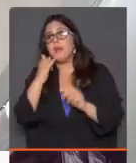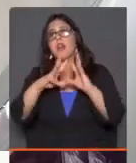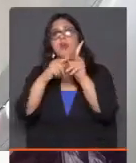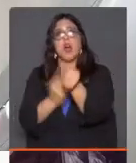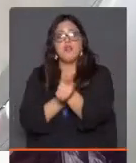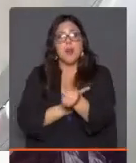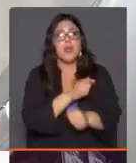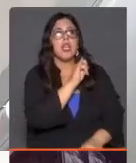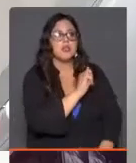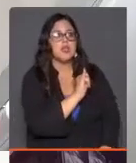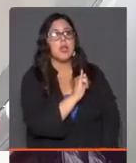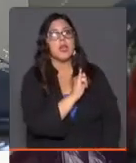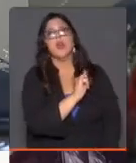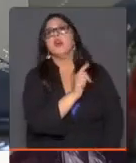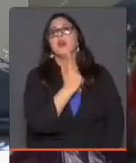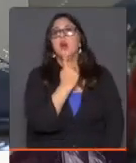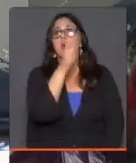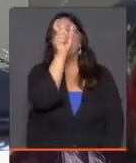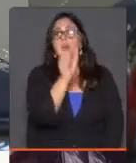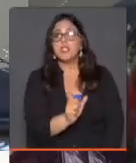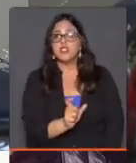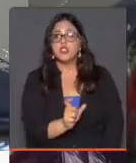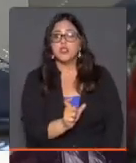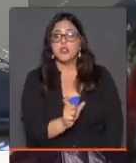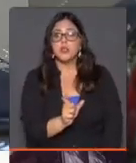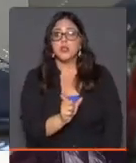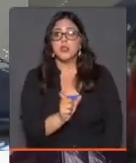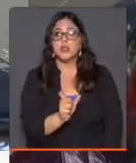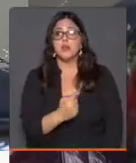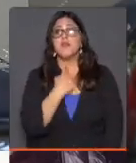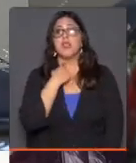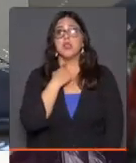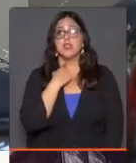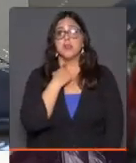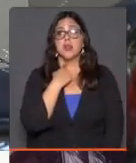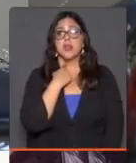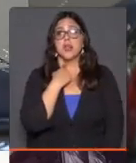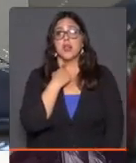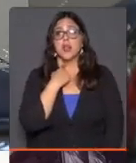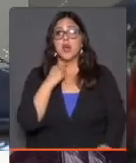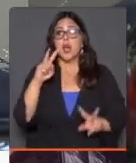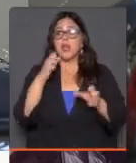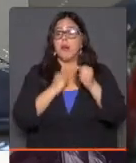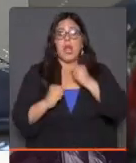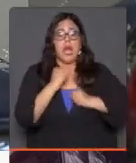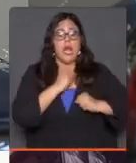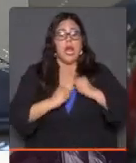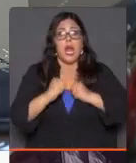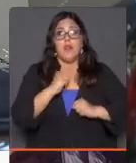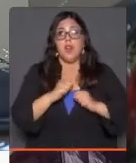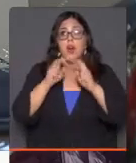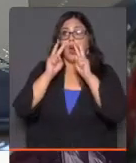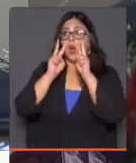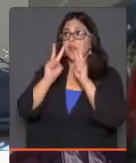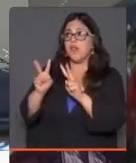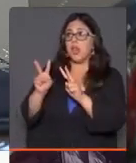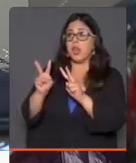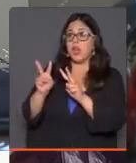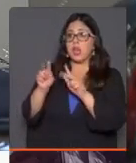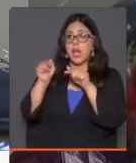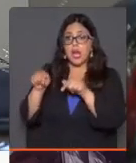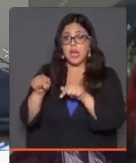hecho una de las personas, de las víctimas, en su desesperación, al ver que se estaba produciendo